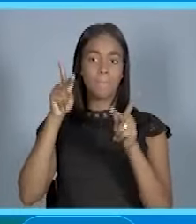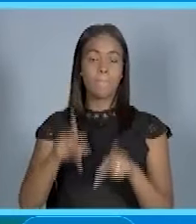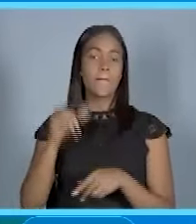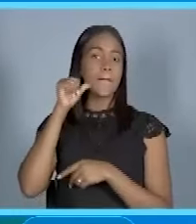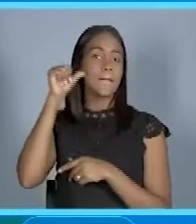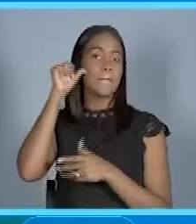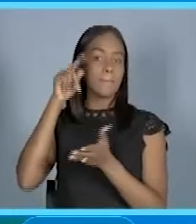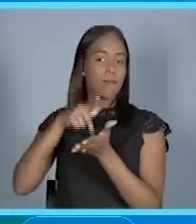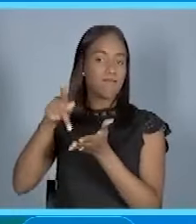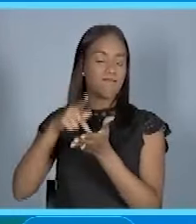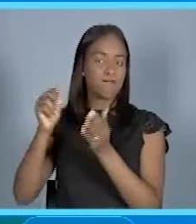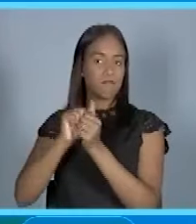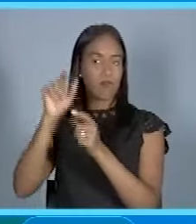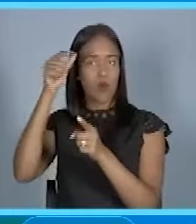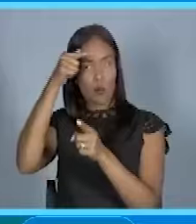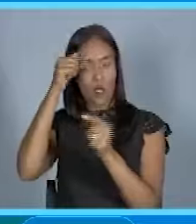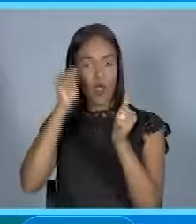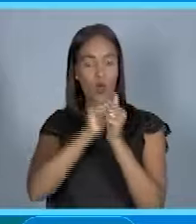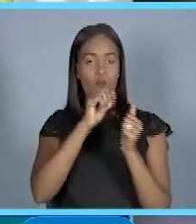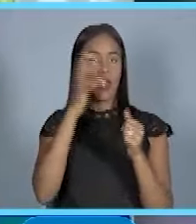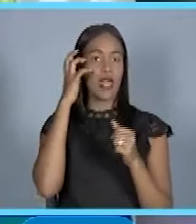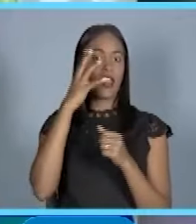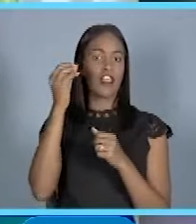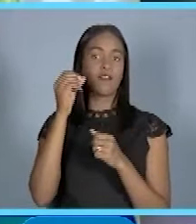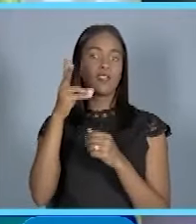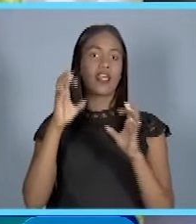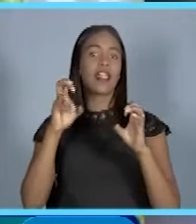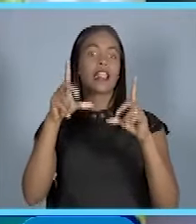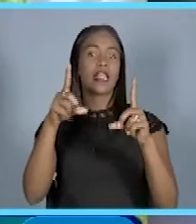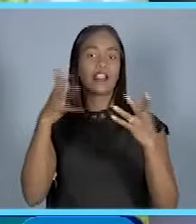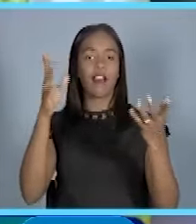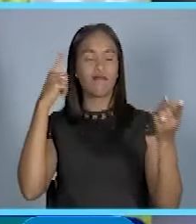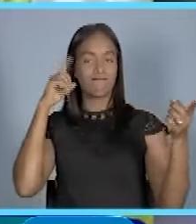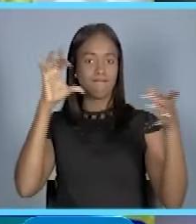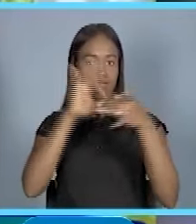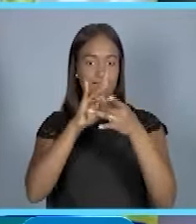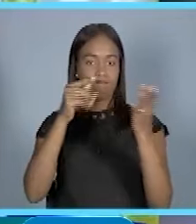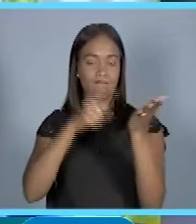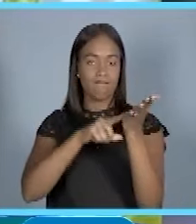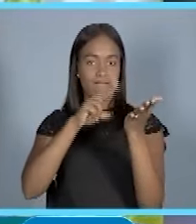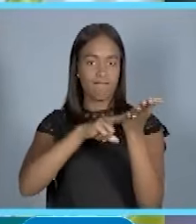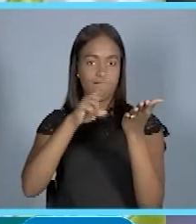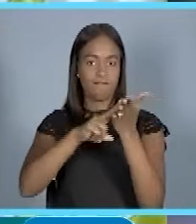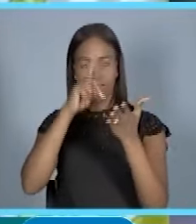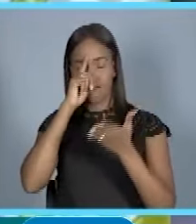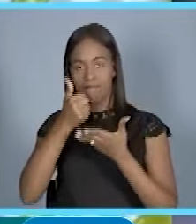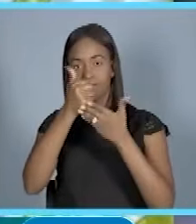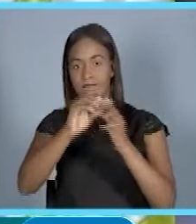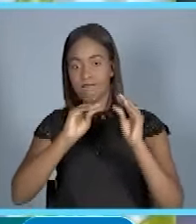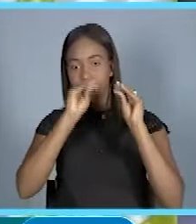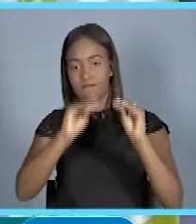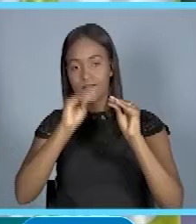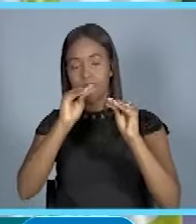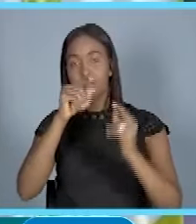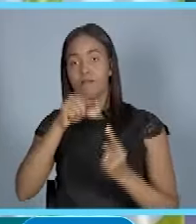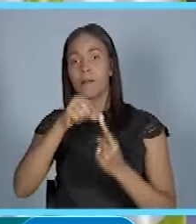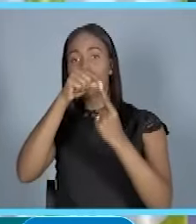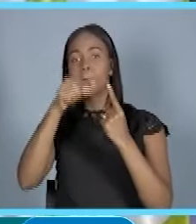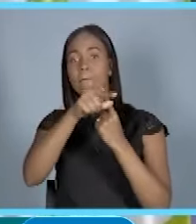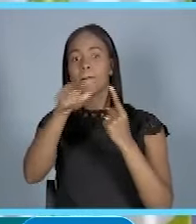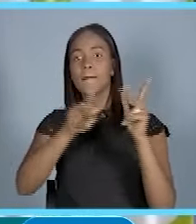Pensiones a cargo del Estado y Radio Televisión Educativa firmaron una carta de entendimiento con miras a educar y orientar de manera efectiva